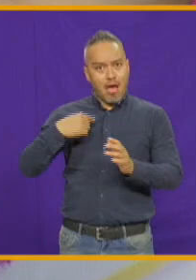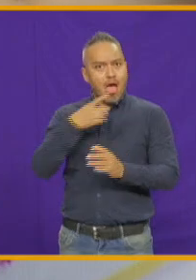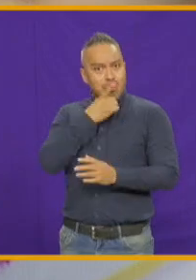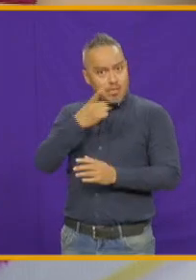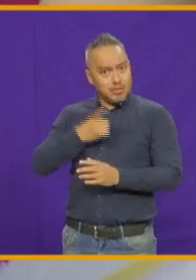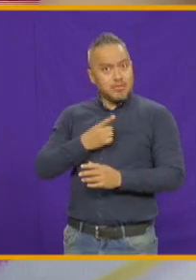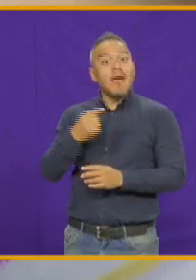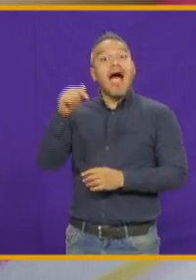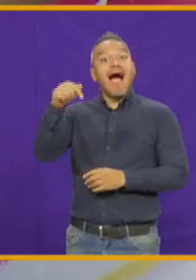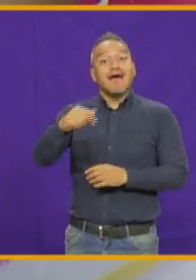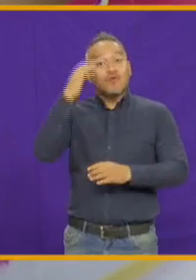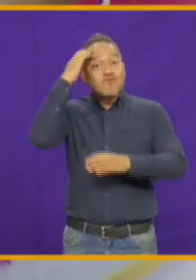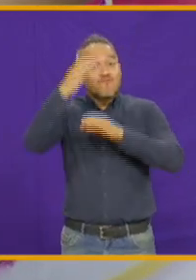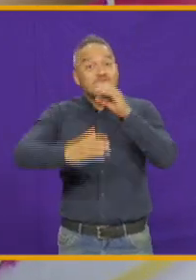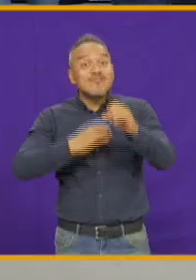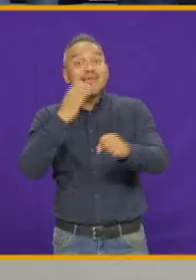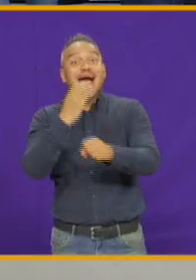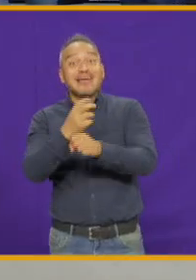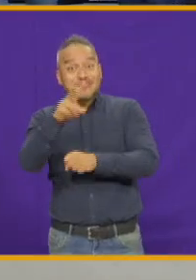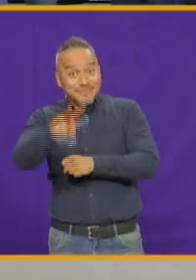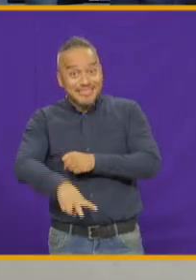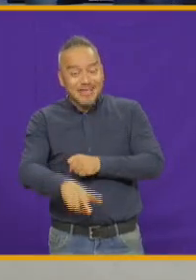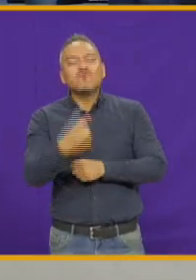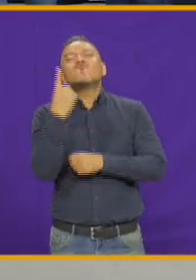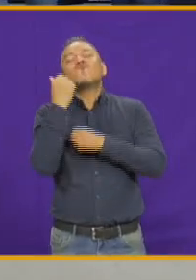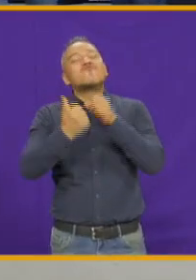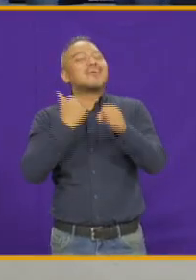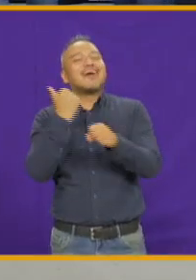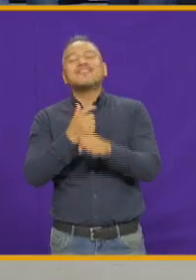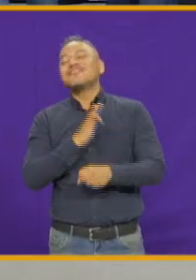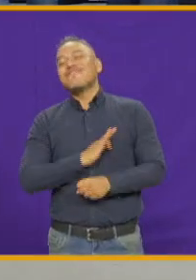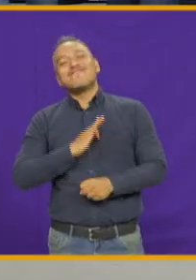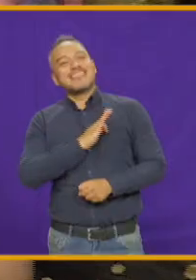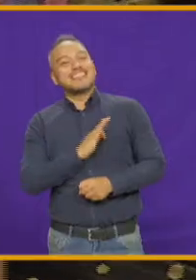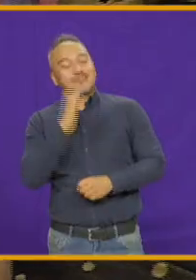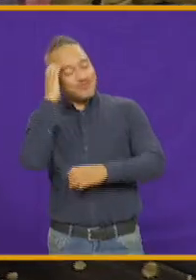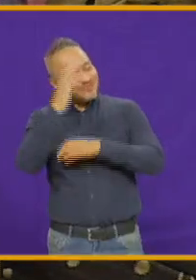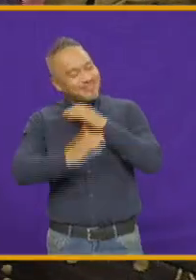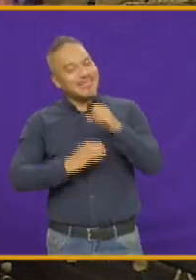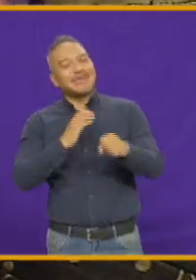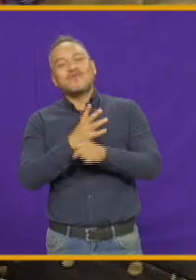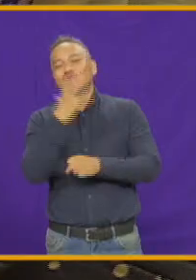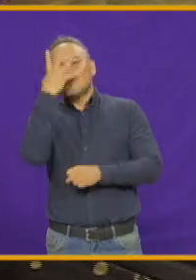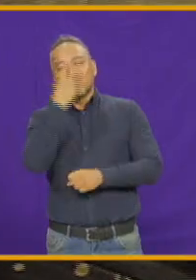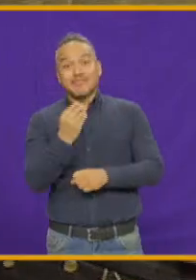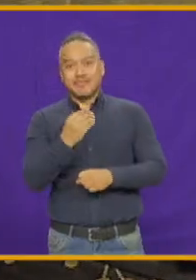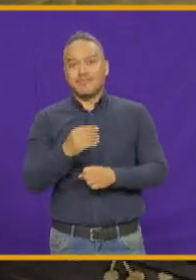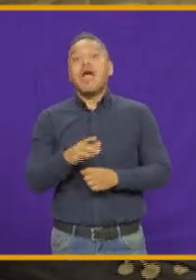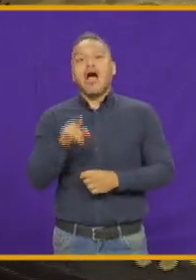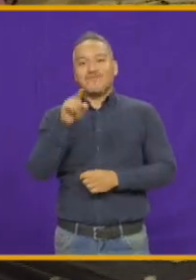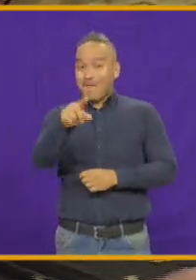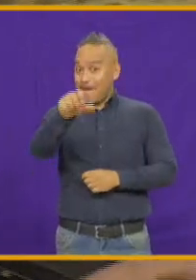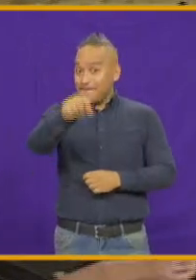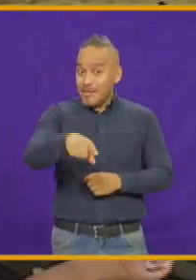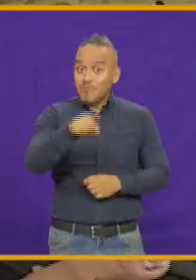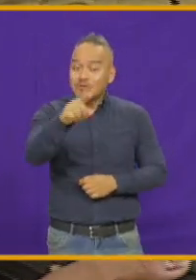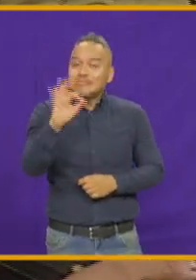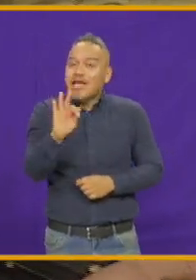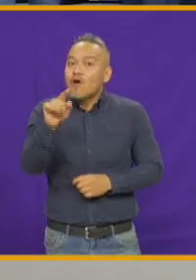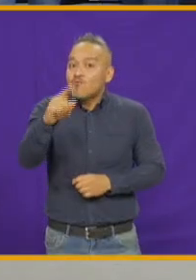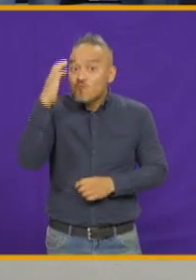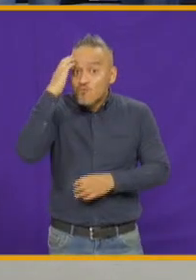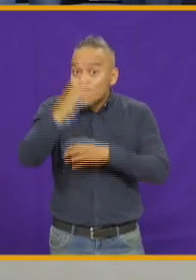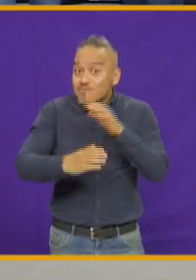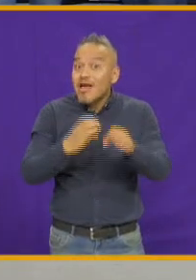está cumpliendo un año Felicidades feliz cumpleaños y también a ti que estás viendo el programa Y es tu cumpleaños